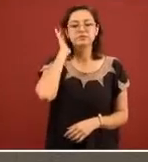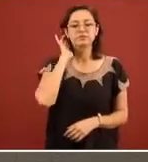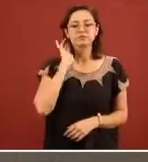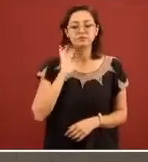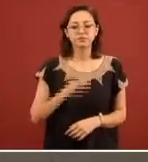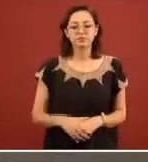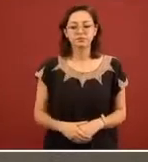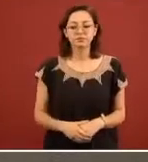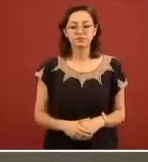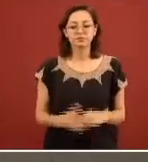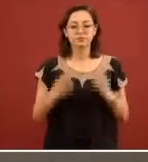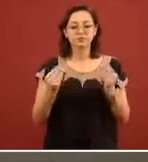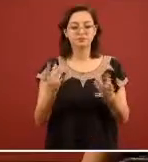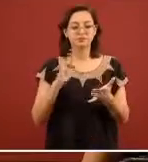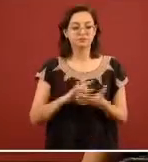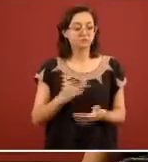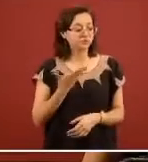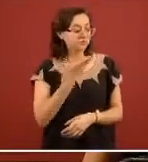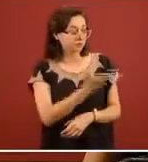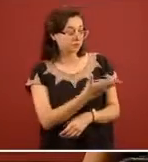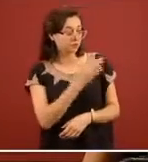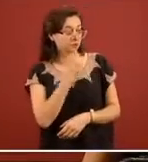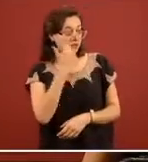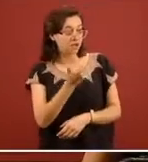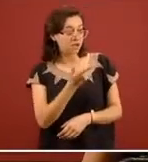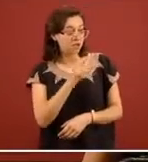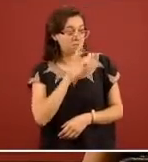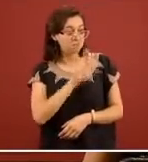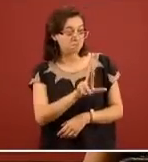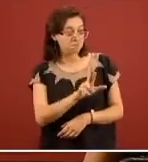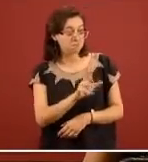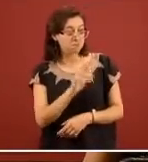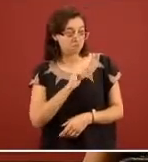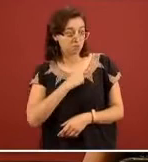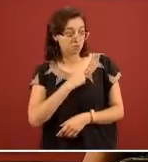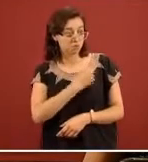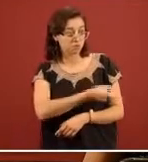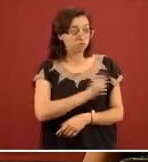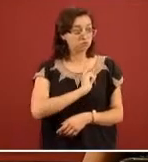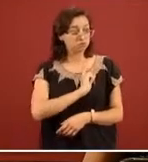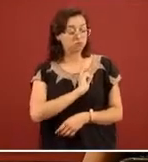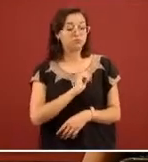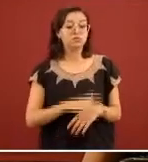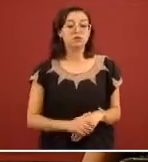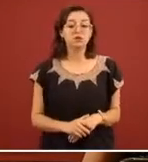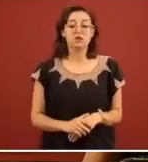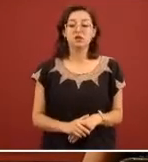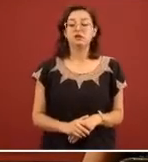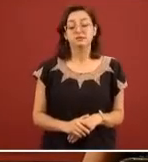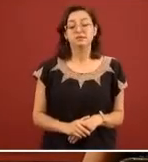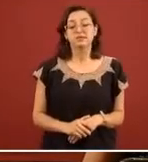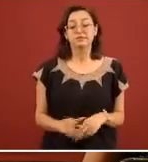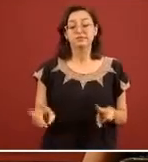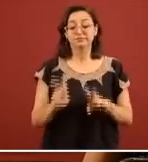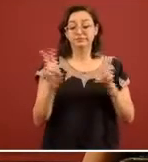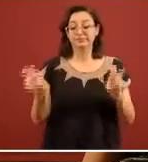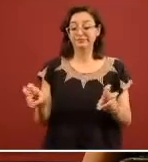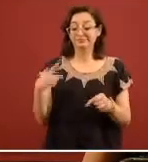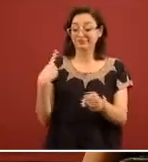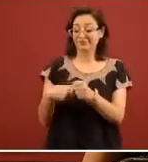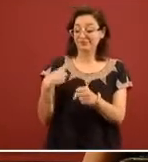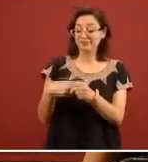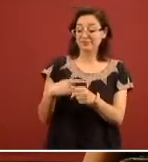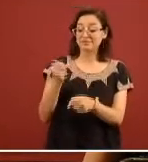Muchas gracias por su pregunta. No sé si el doctor Borges quiere contestar eso o abordo la pregunta. Sí, esta parte de la identificación oportuna es